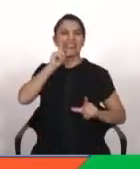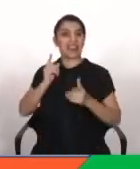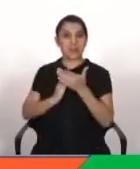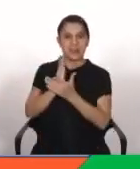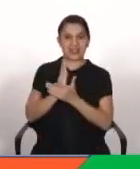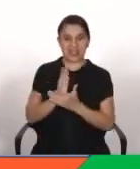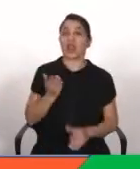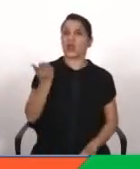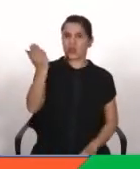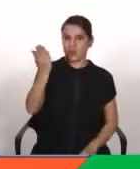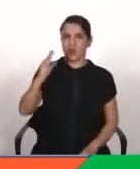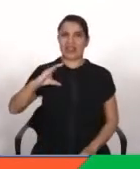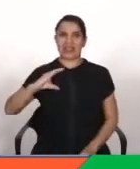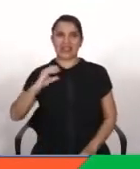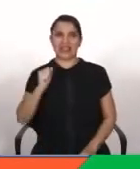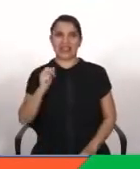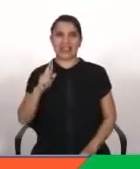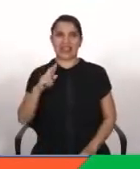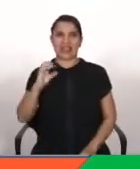Dale, Caro.